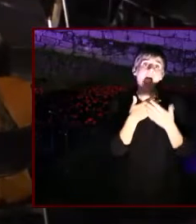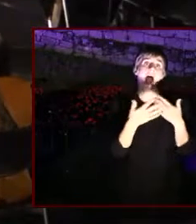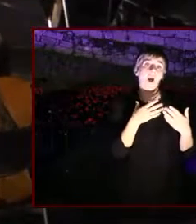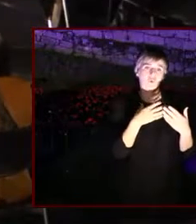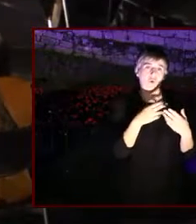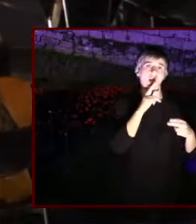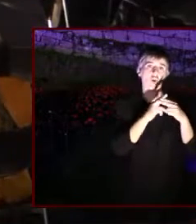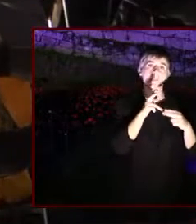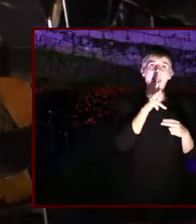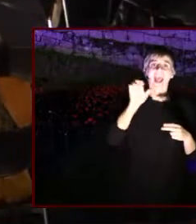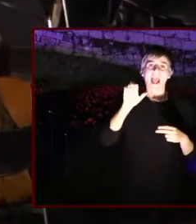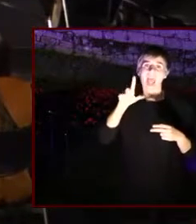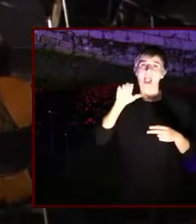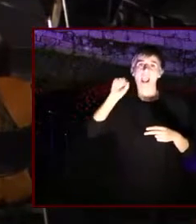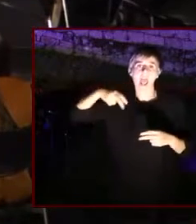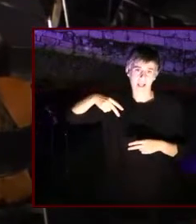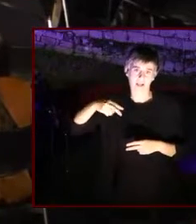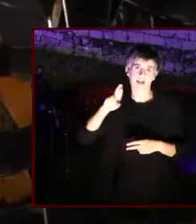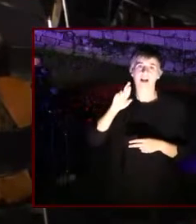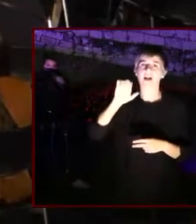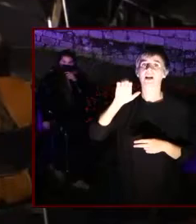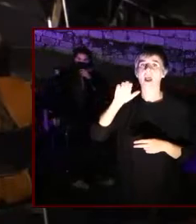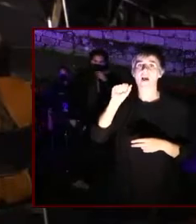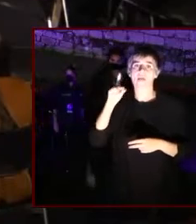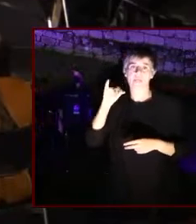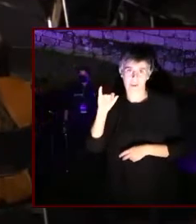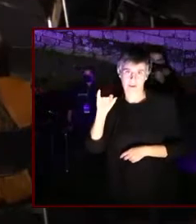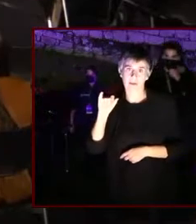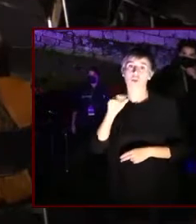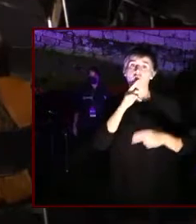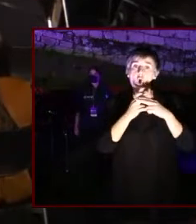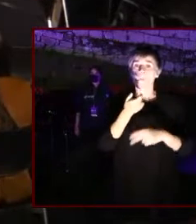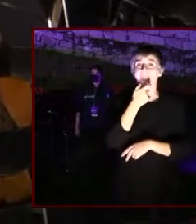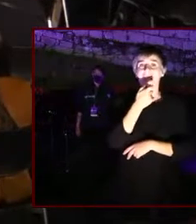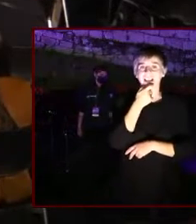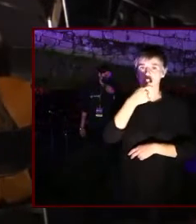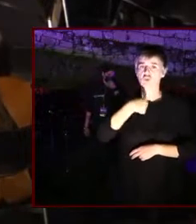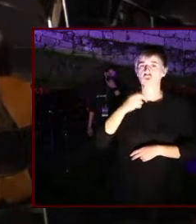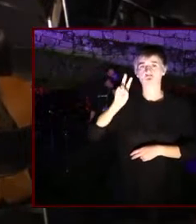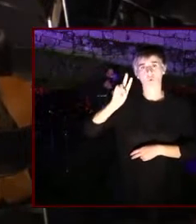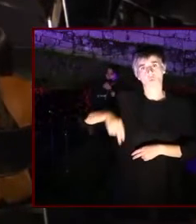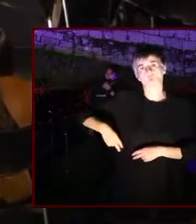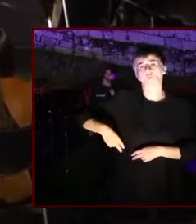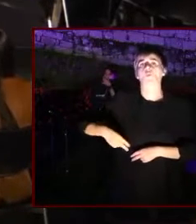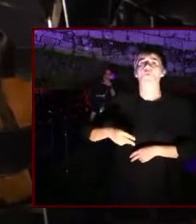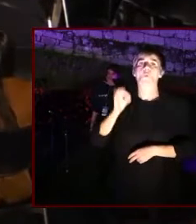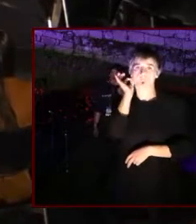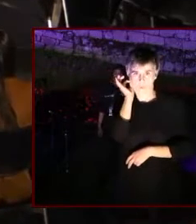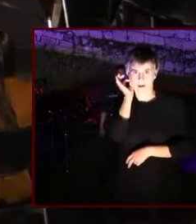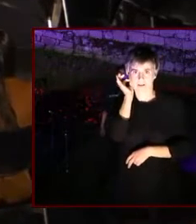de Helen Reddy, que se chama I'm Woman, que fala justamente deso, de que se nos escoite, de que